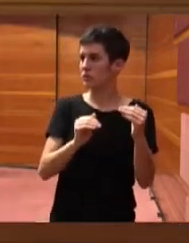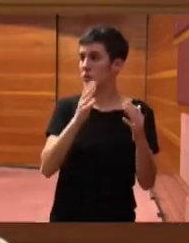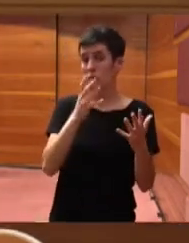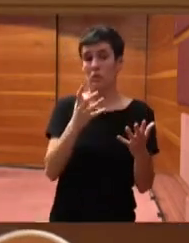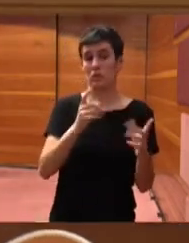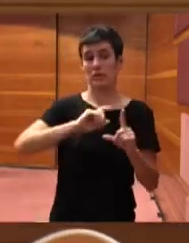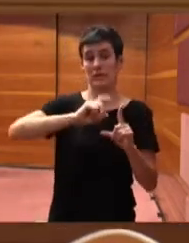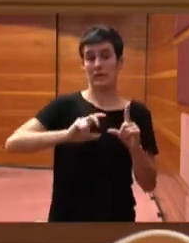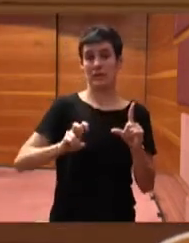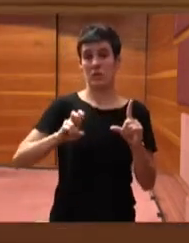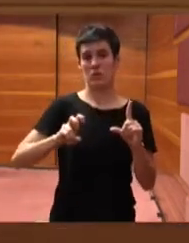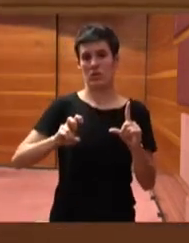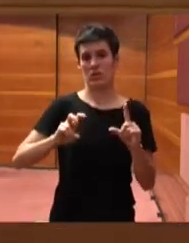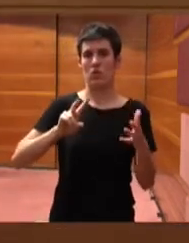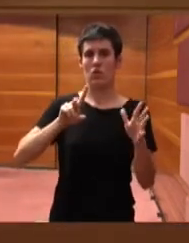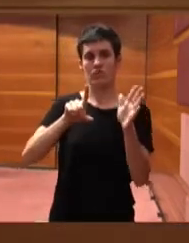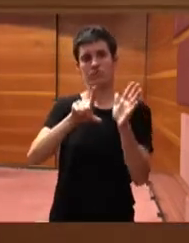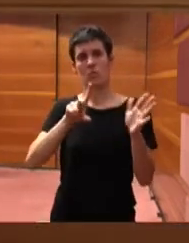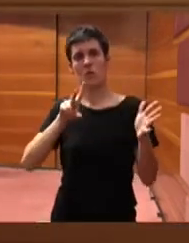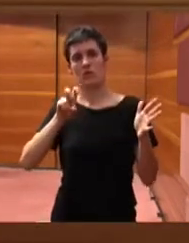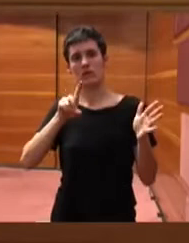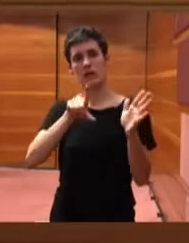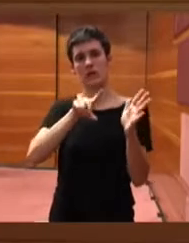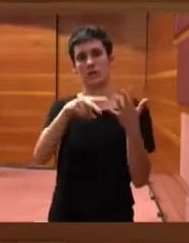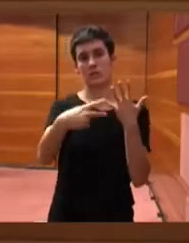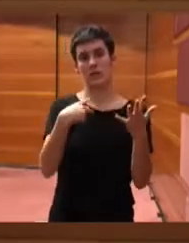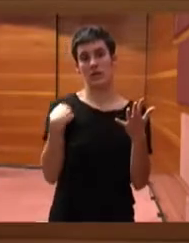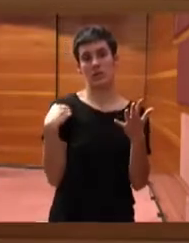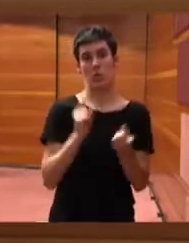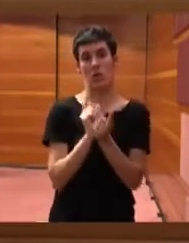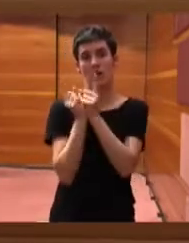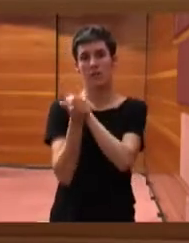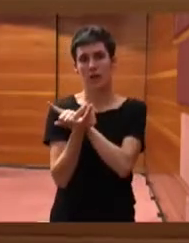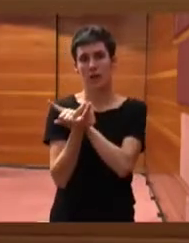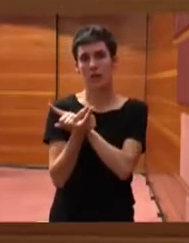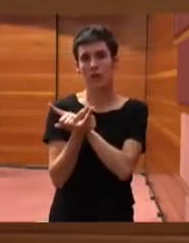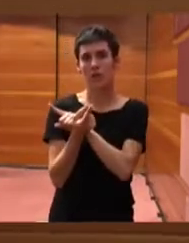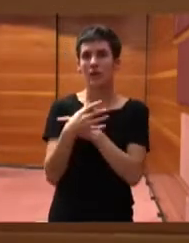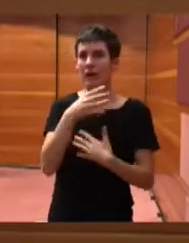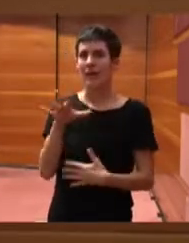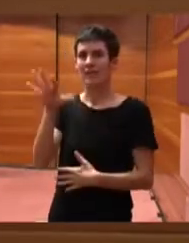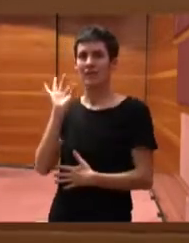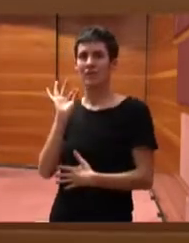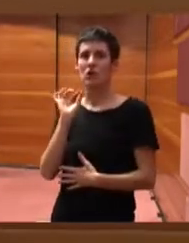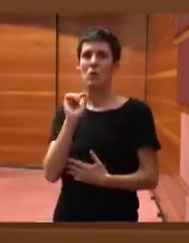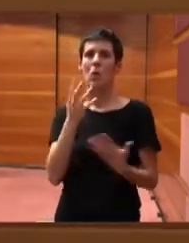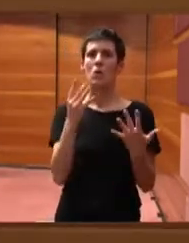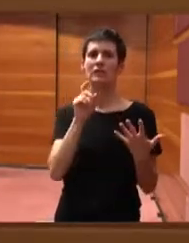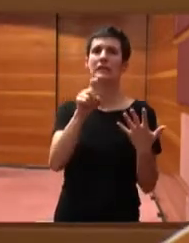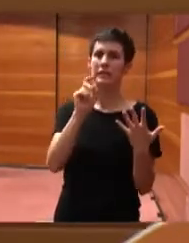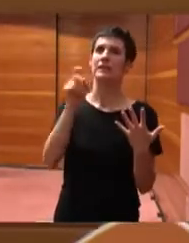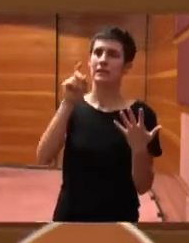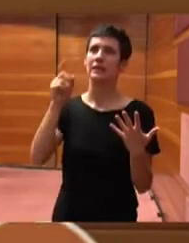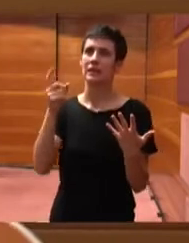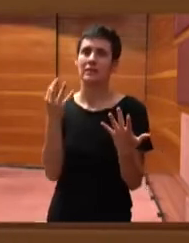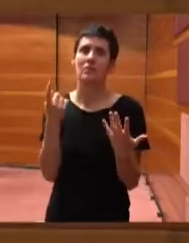de transparencia de ayuntamientos de transparencia internacional lo han cambiado y han decidido que el número de clics importa. Y creo que si